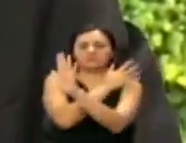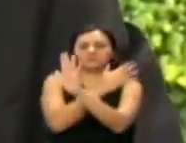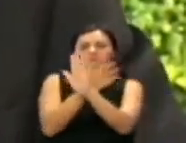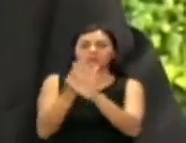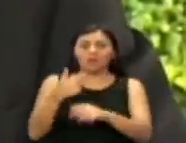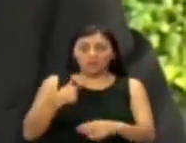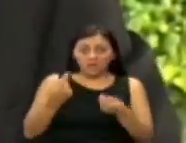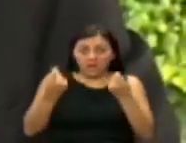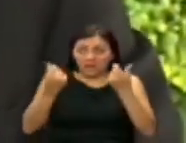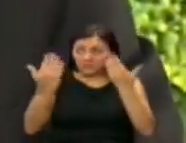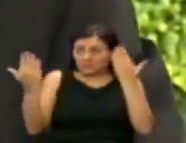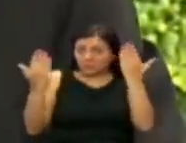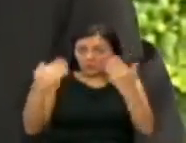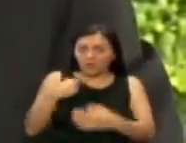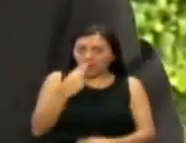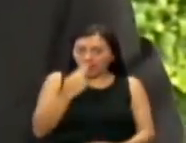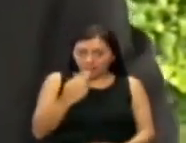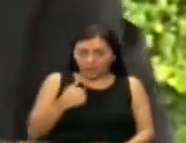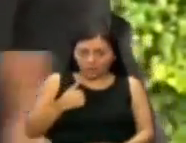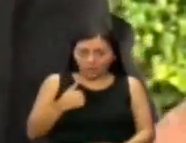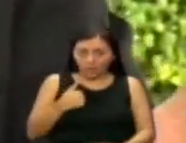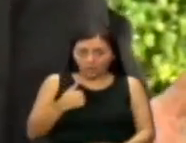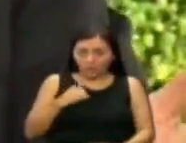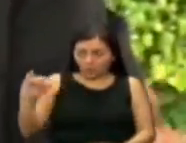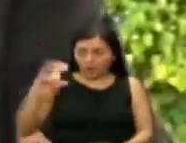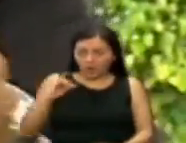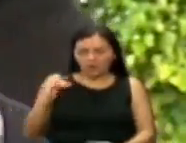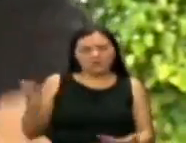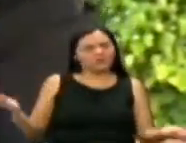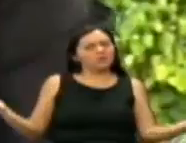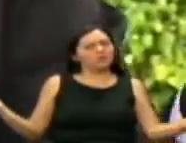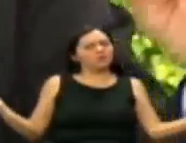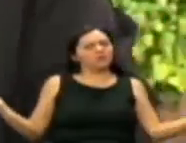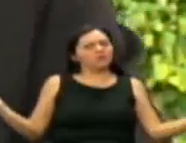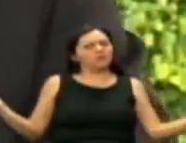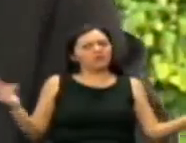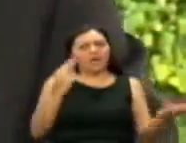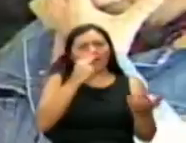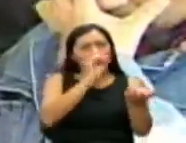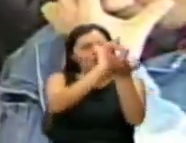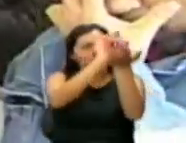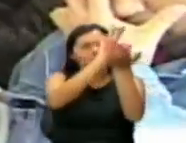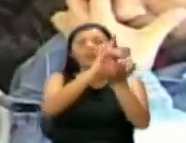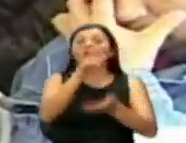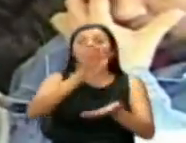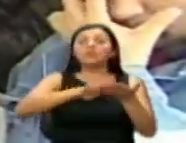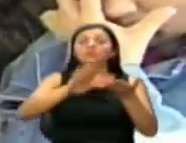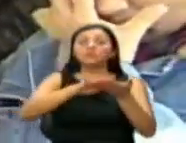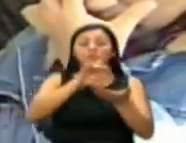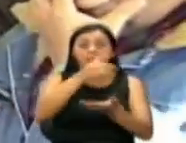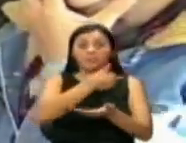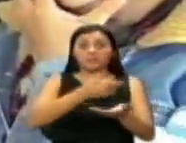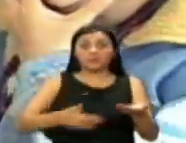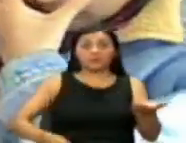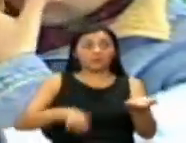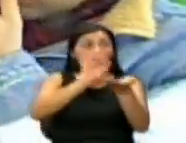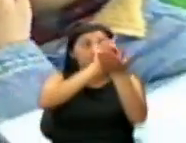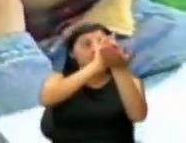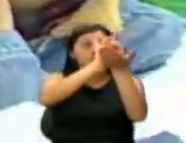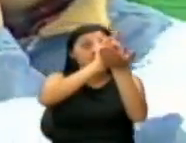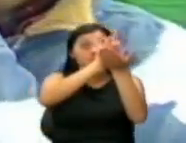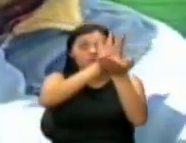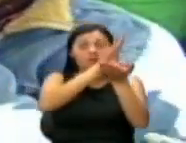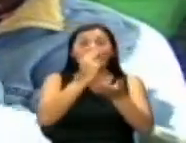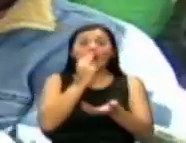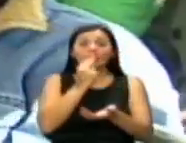Abdalá Bucaram, ¿no?, uno de los sepultureros del país. Pero es claro que Abdalá Bucaram fue votado ilegalmente. Usted no puede votar un presidente con 44 votos